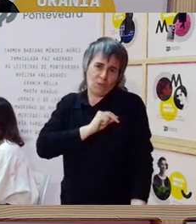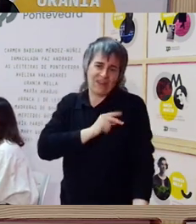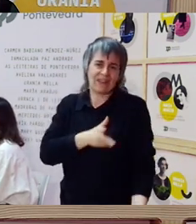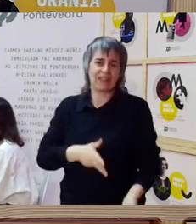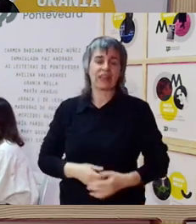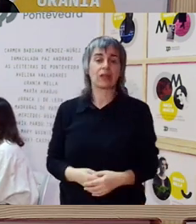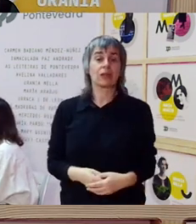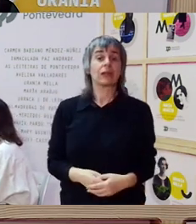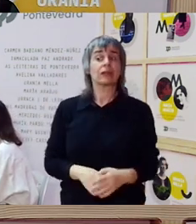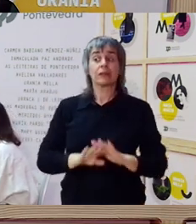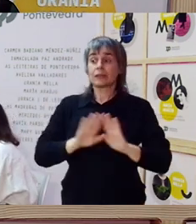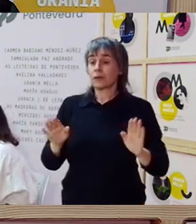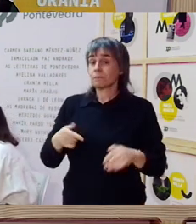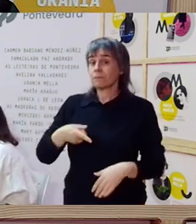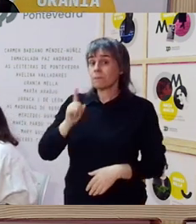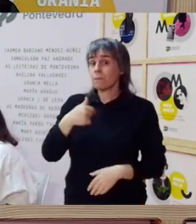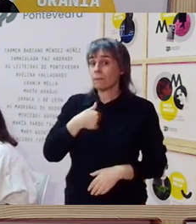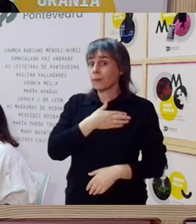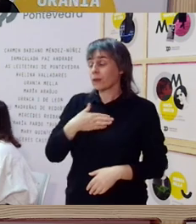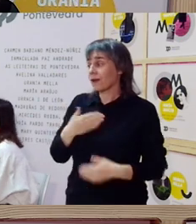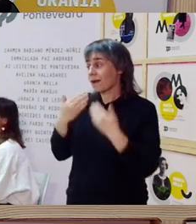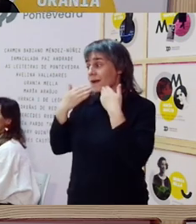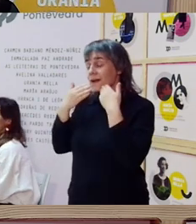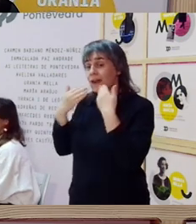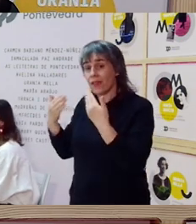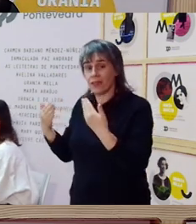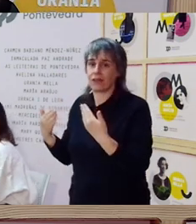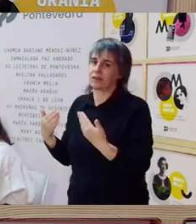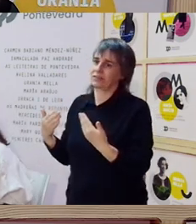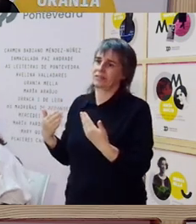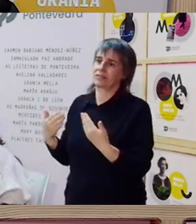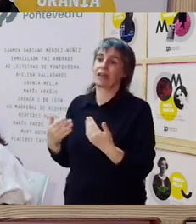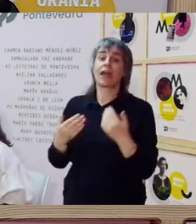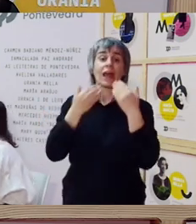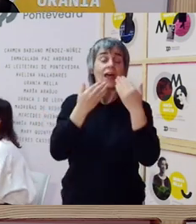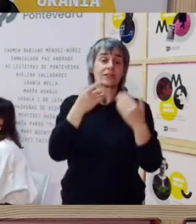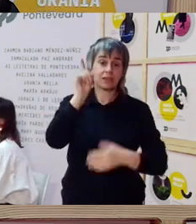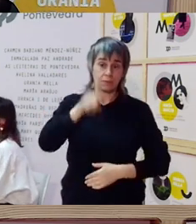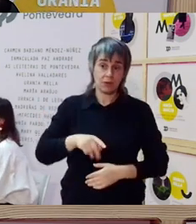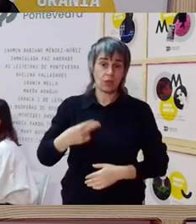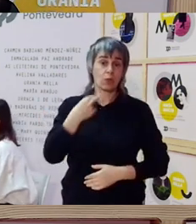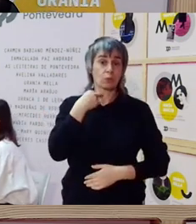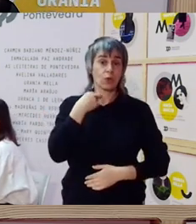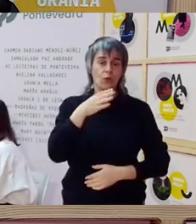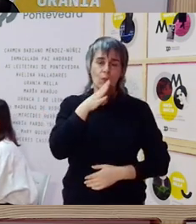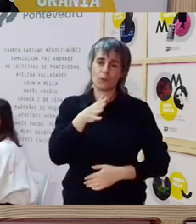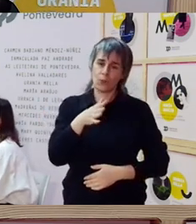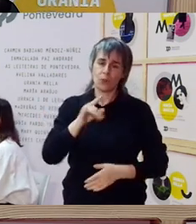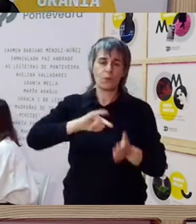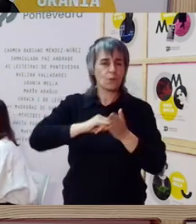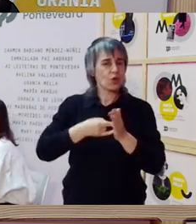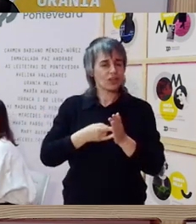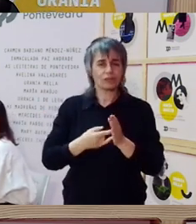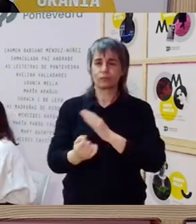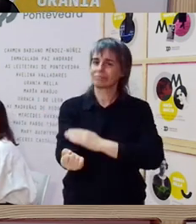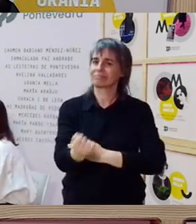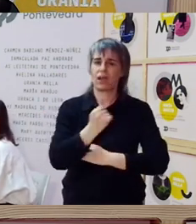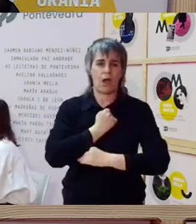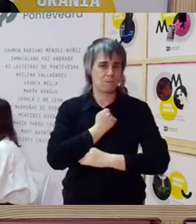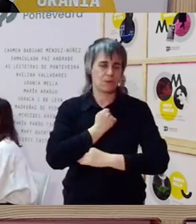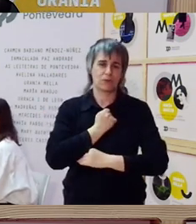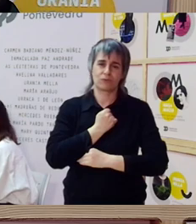E nada, só me queda agradecerte inmensamente, agradecer a Deputación por abrazar este proxecto dunha forma